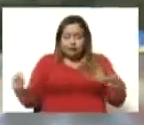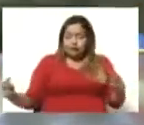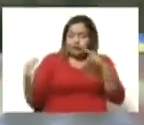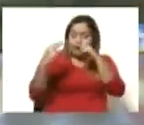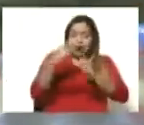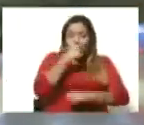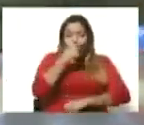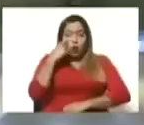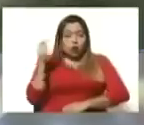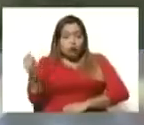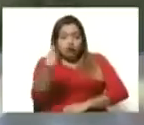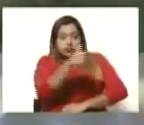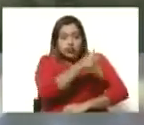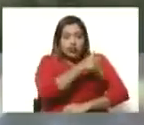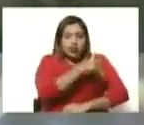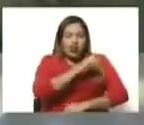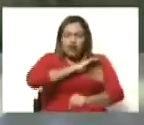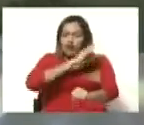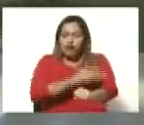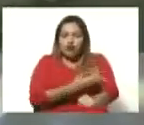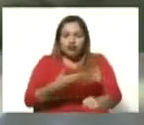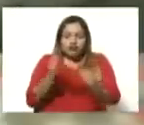ustedes, muy fuerte, era un shock.